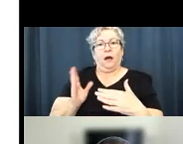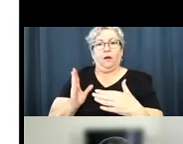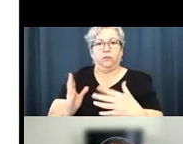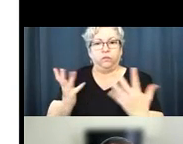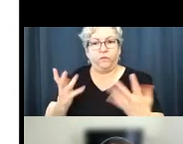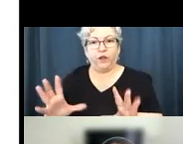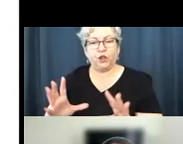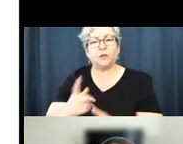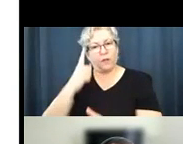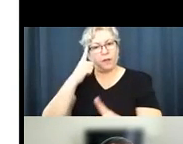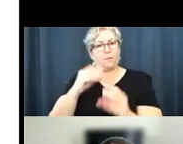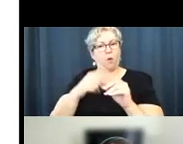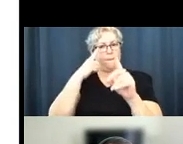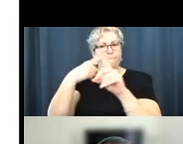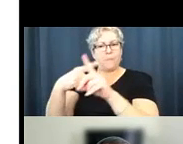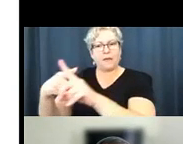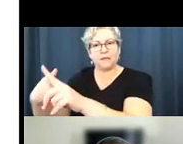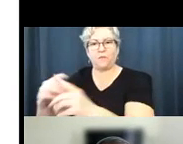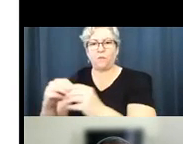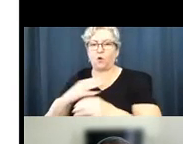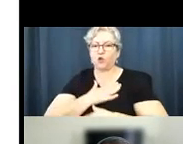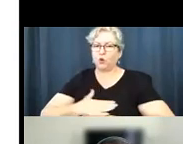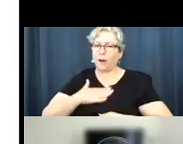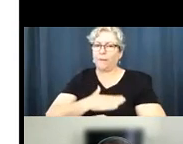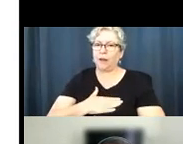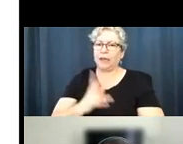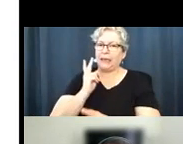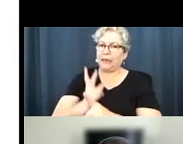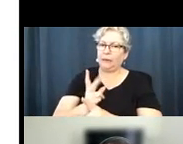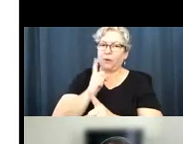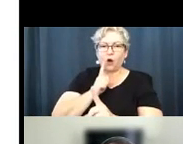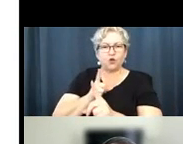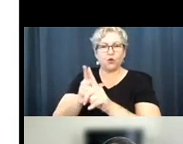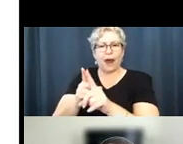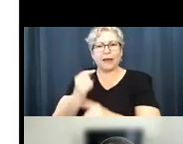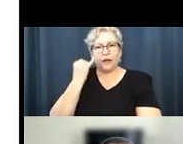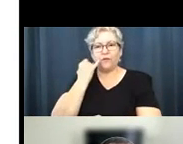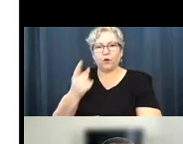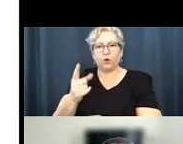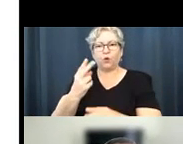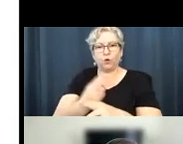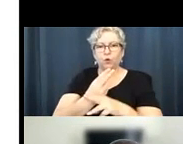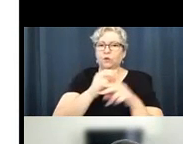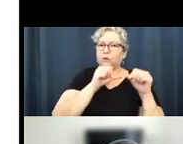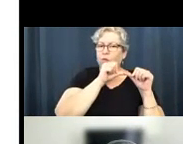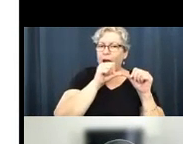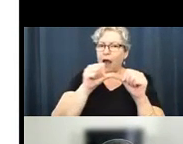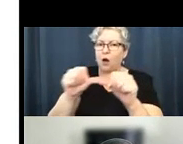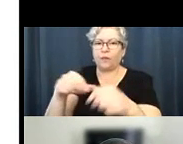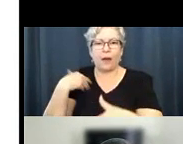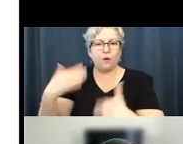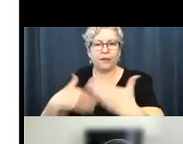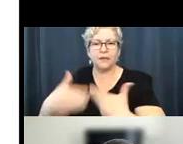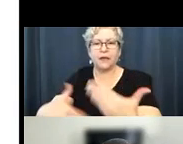usted pues entonces ya no va a tener ese problema y lo va a lograr hacer que sea una experiencia positiva al usarlo.